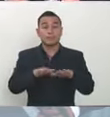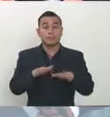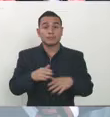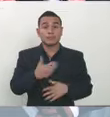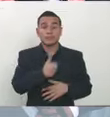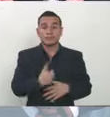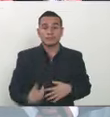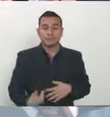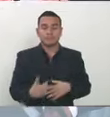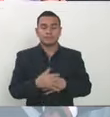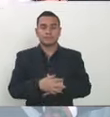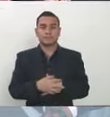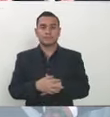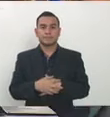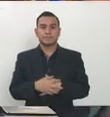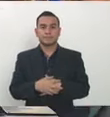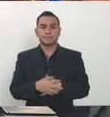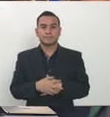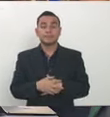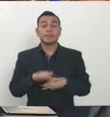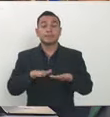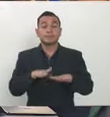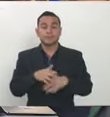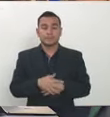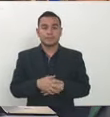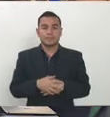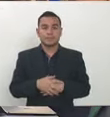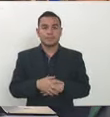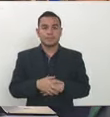gracias, señor presidente. Muchas gracias.